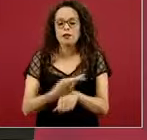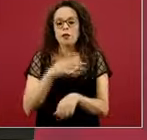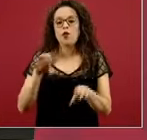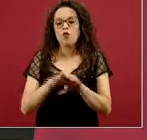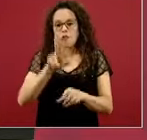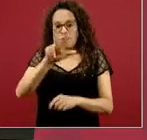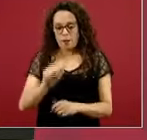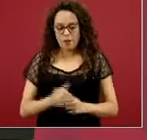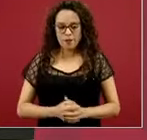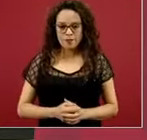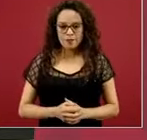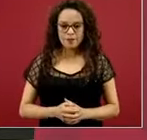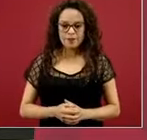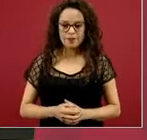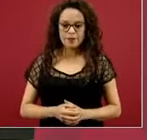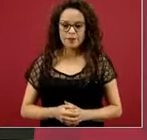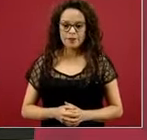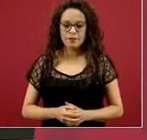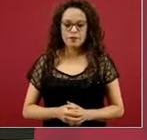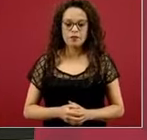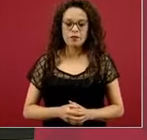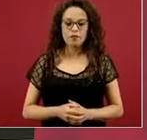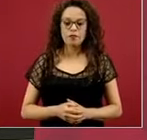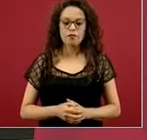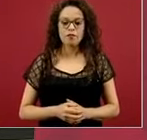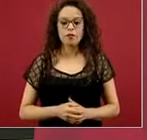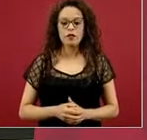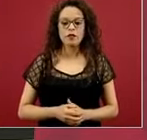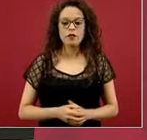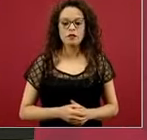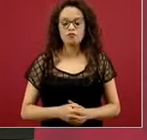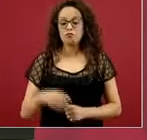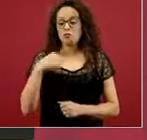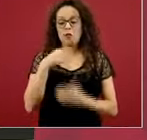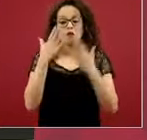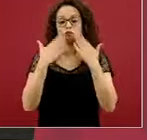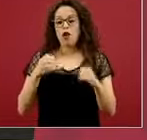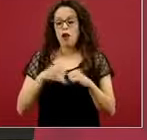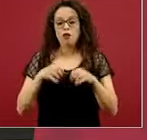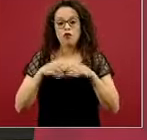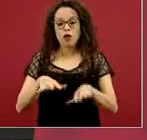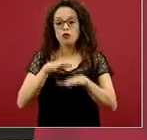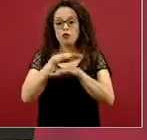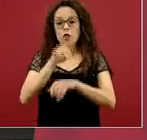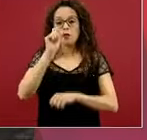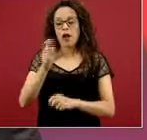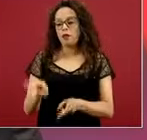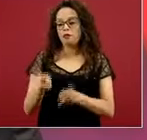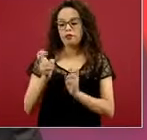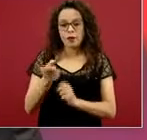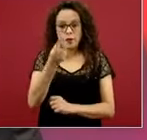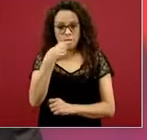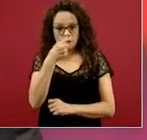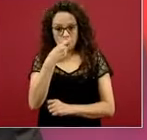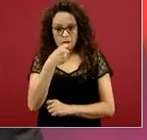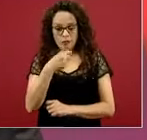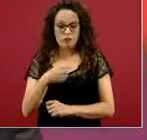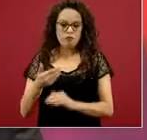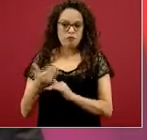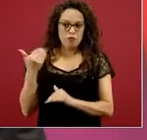epidemia. De acuerdo a los robos, no tengo mucho más información que la que ya se ha dado. Hubo